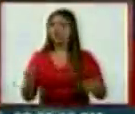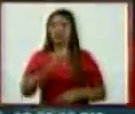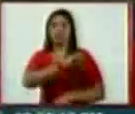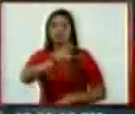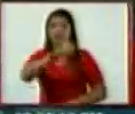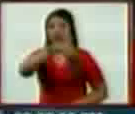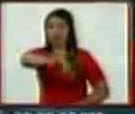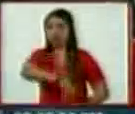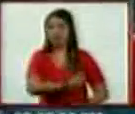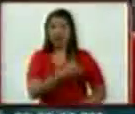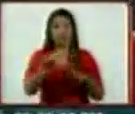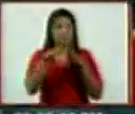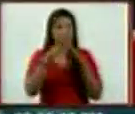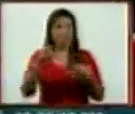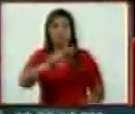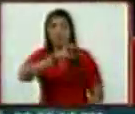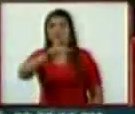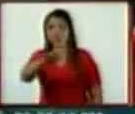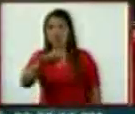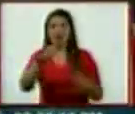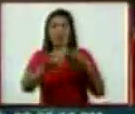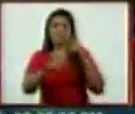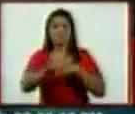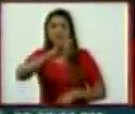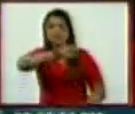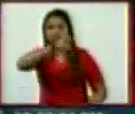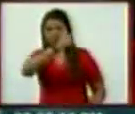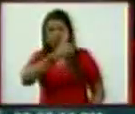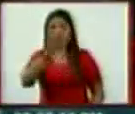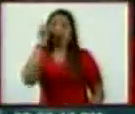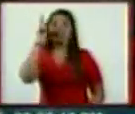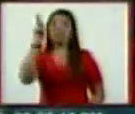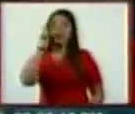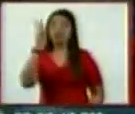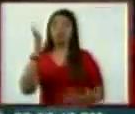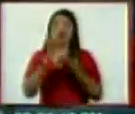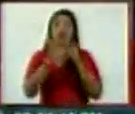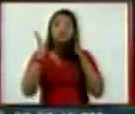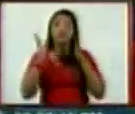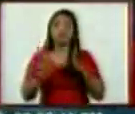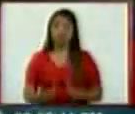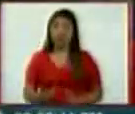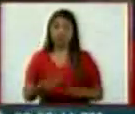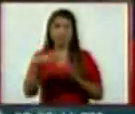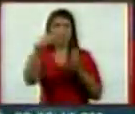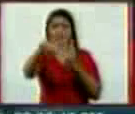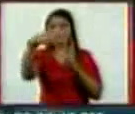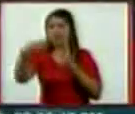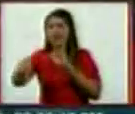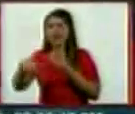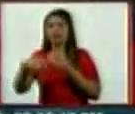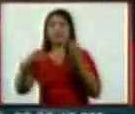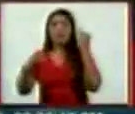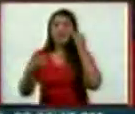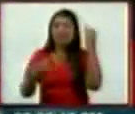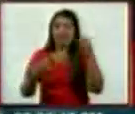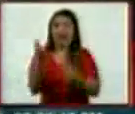universidades, todos los rectores, vicerrectores, profesores, estudiantes de distintas corrientes políticas, de